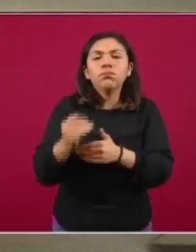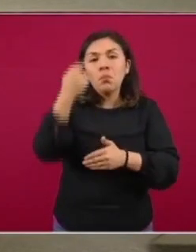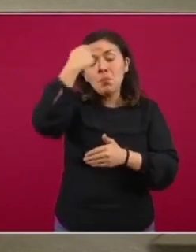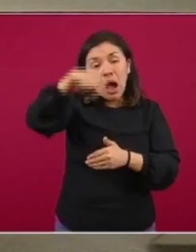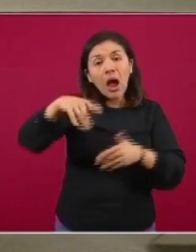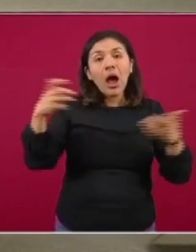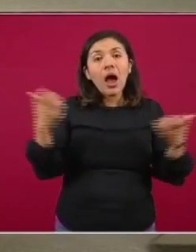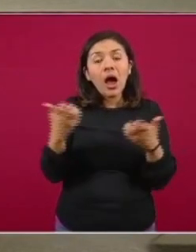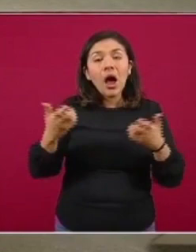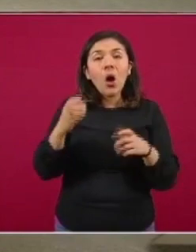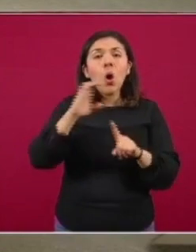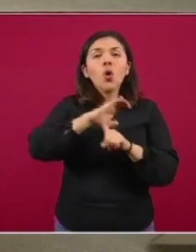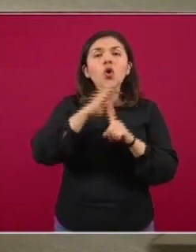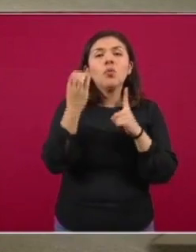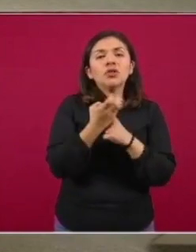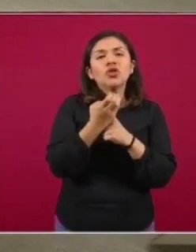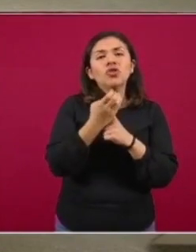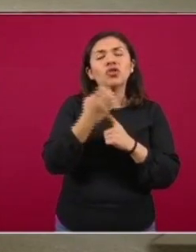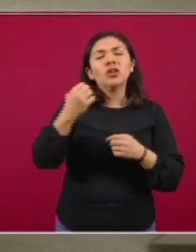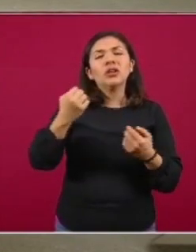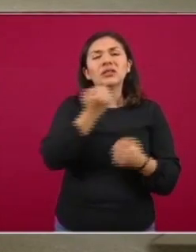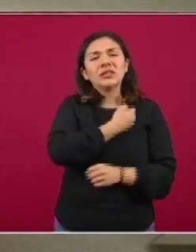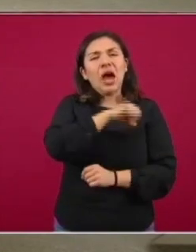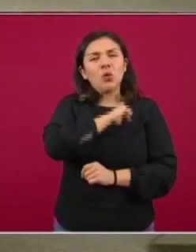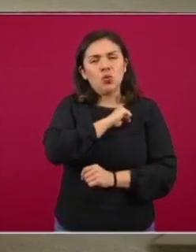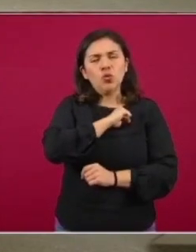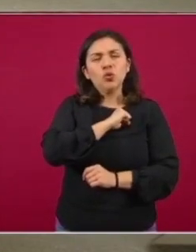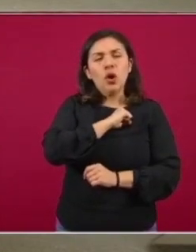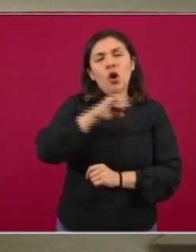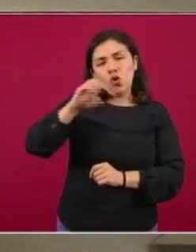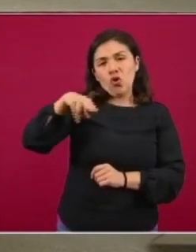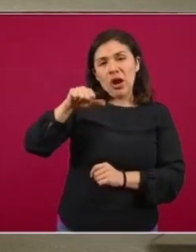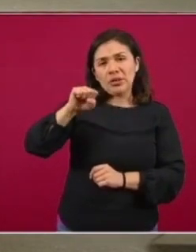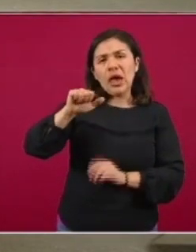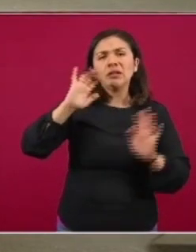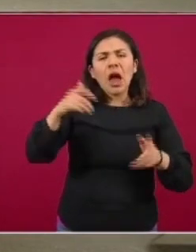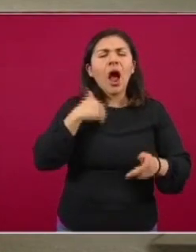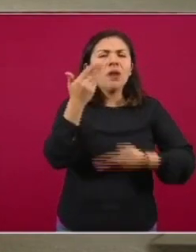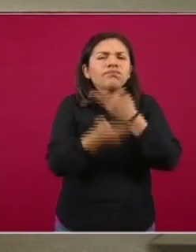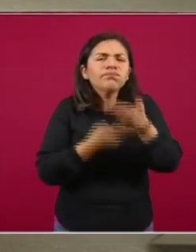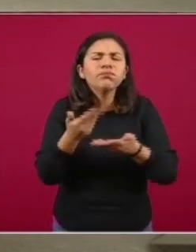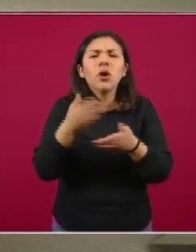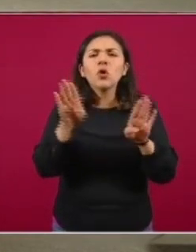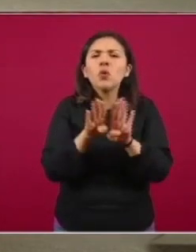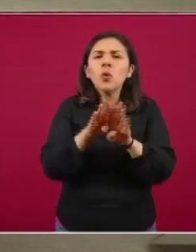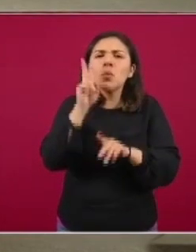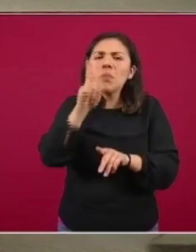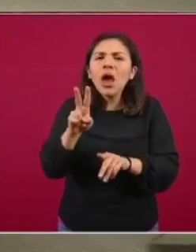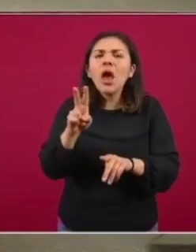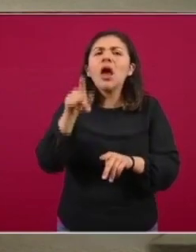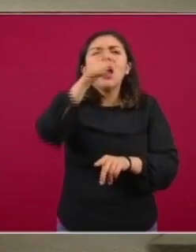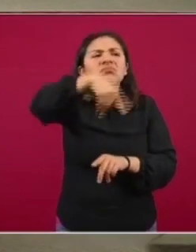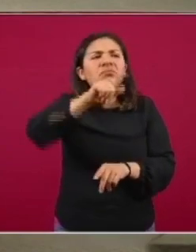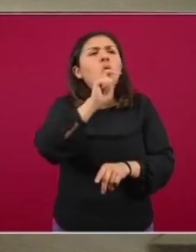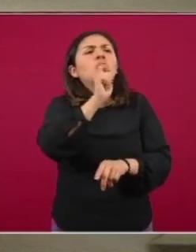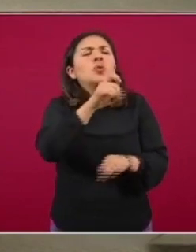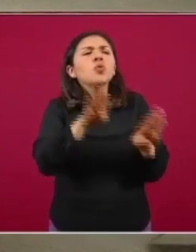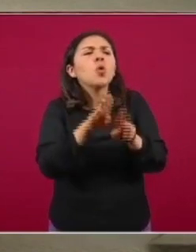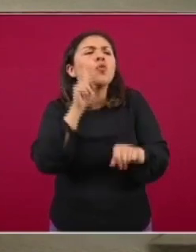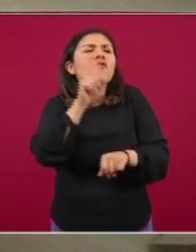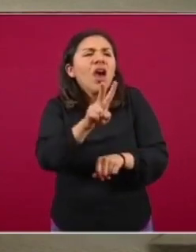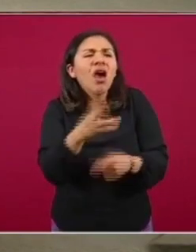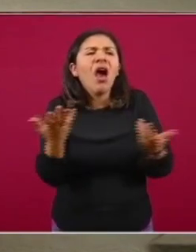la Comisión de Salud Pública del CONASA, hemos podido intercambiar experiencias. ¿Qué tal les va a unos? ¿Qué tanto unos hacen